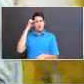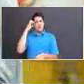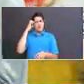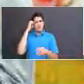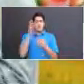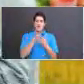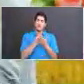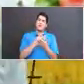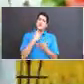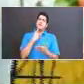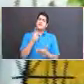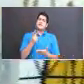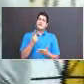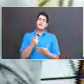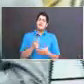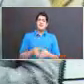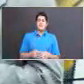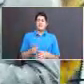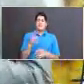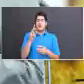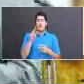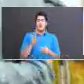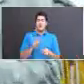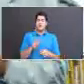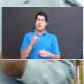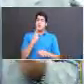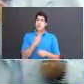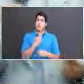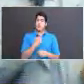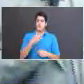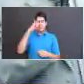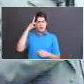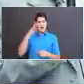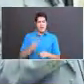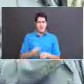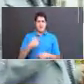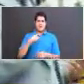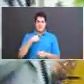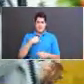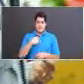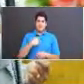versículos bíblicos. Número uno, realmente lo que yo estoy esperando